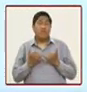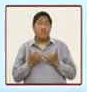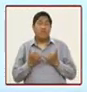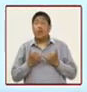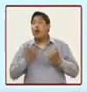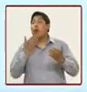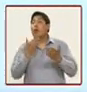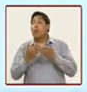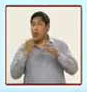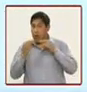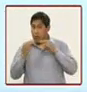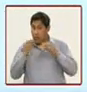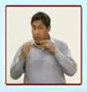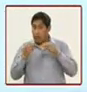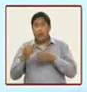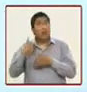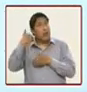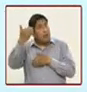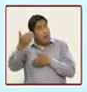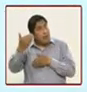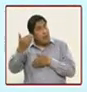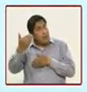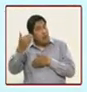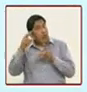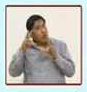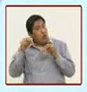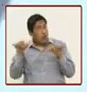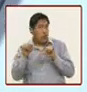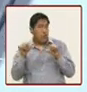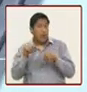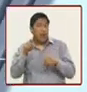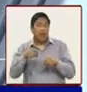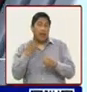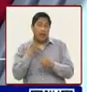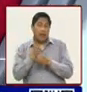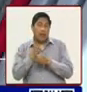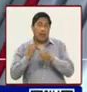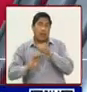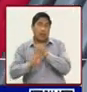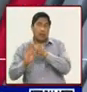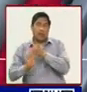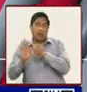una buena noticia. La próxima tal vez no sea igual. Se tiene que trabajar en prevención.